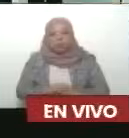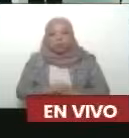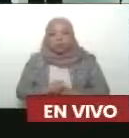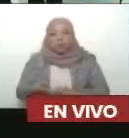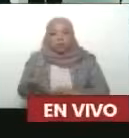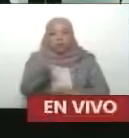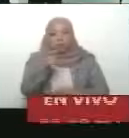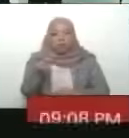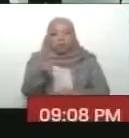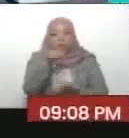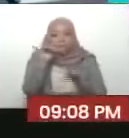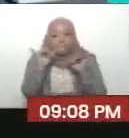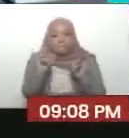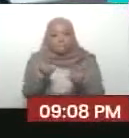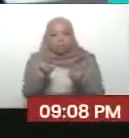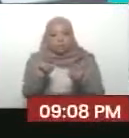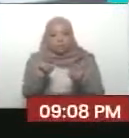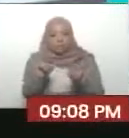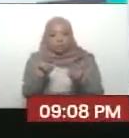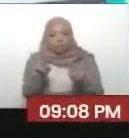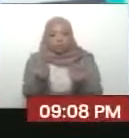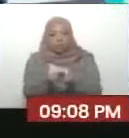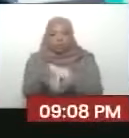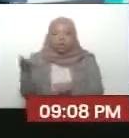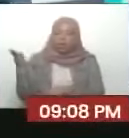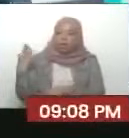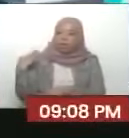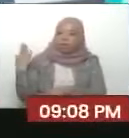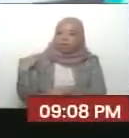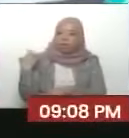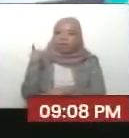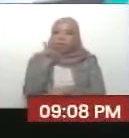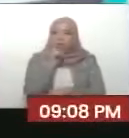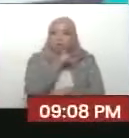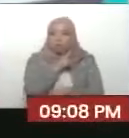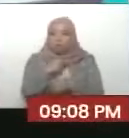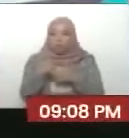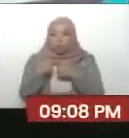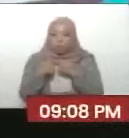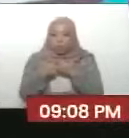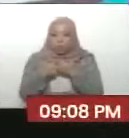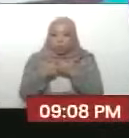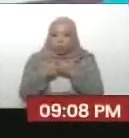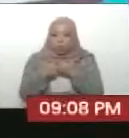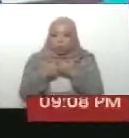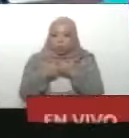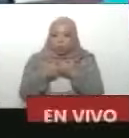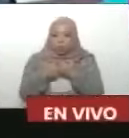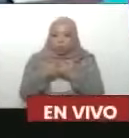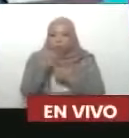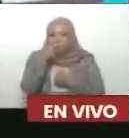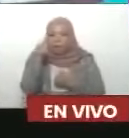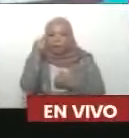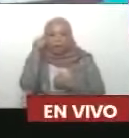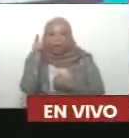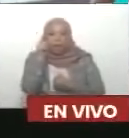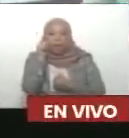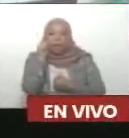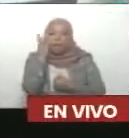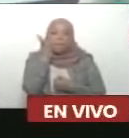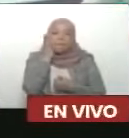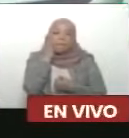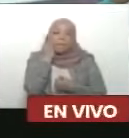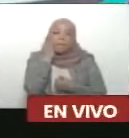Búsquese usted mismo, llame a su novia, llame a su novio, llame a su papá, a su mamá,